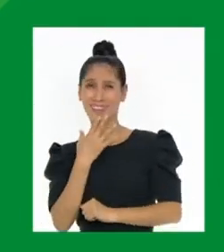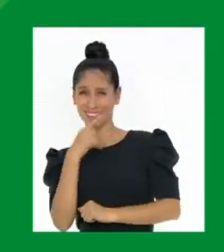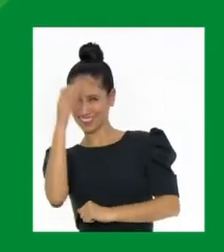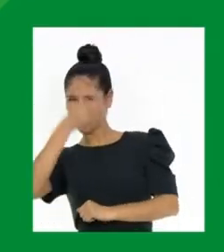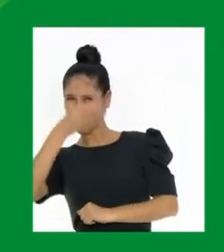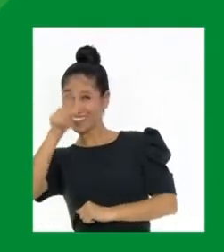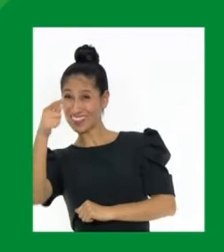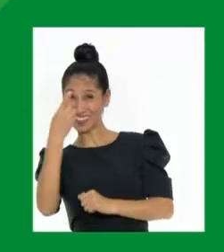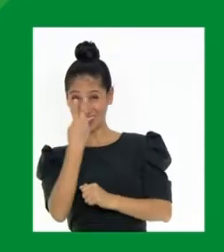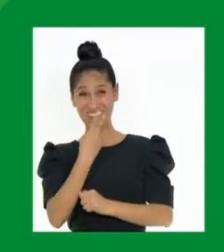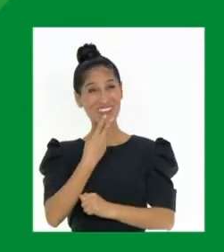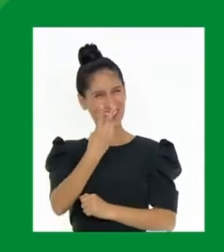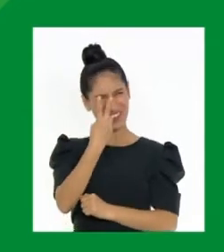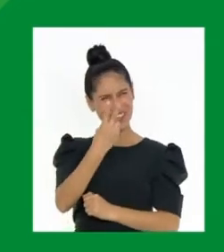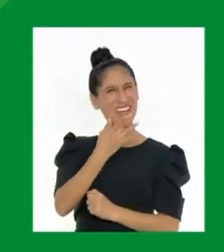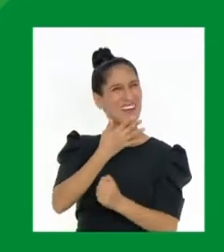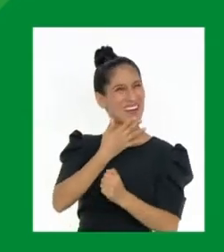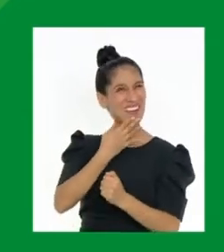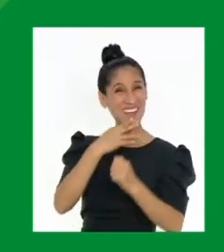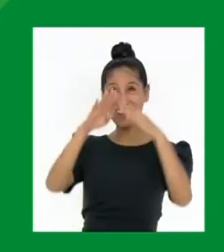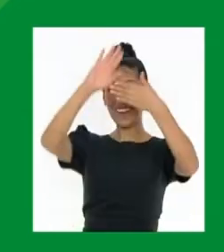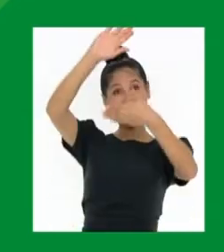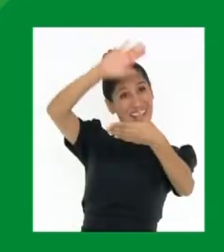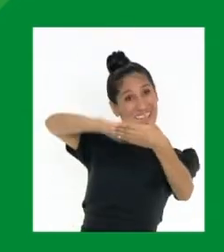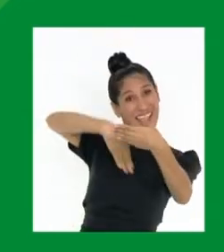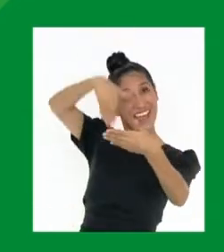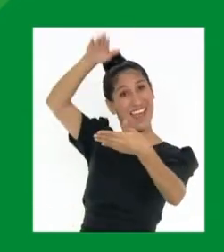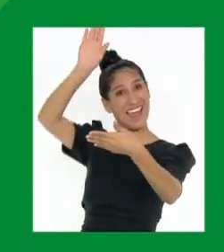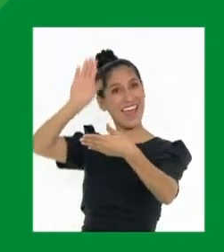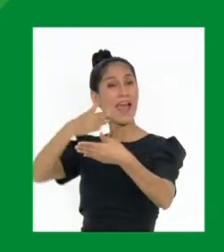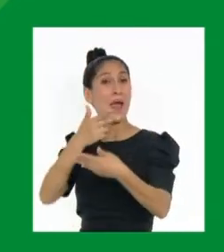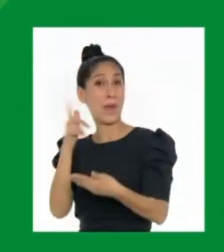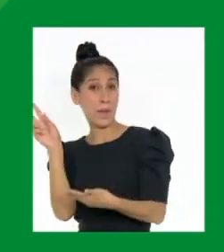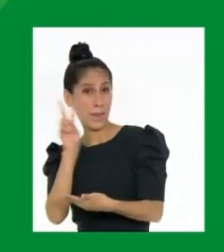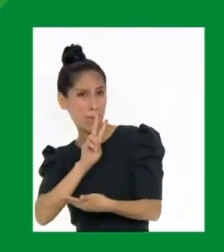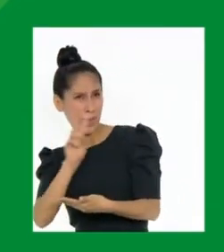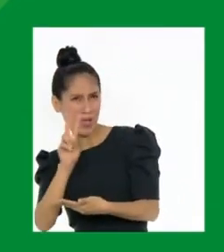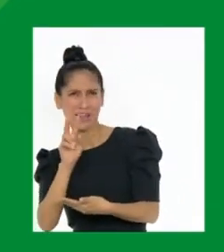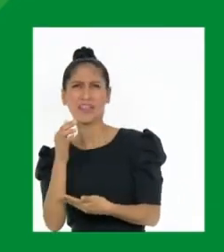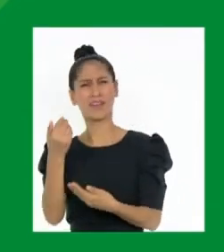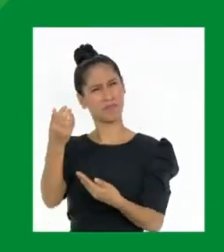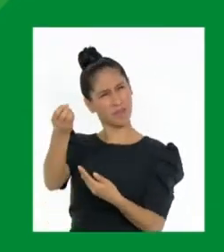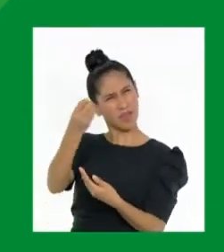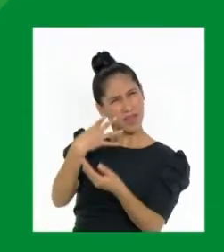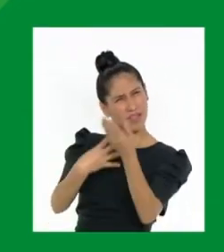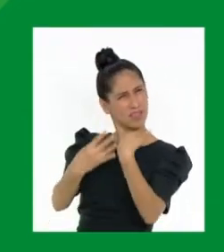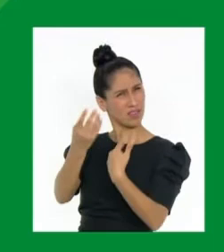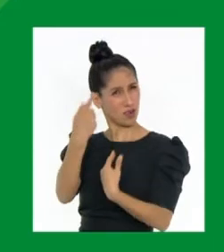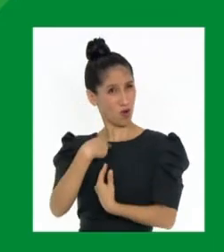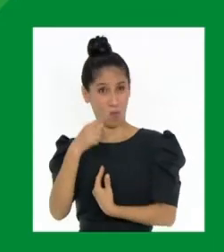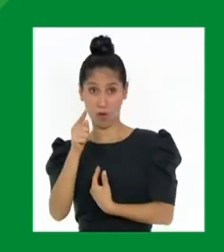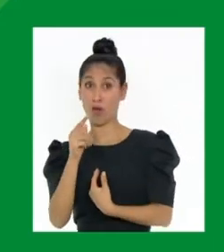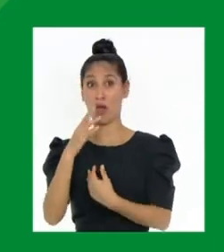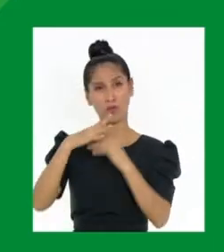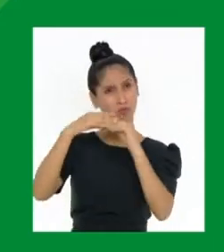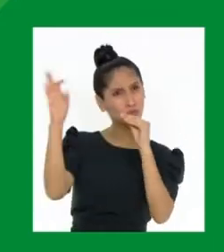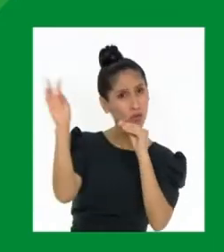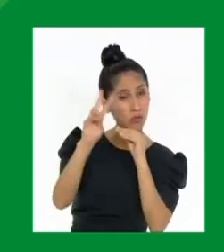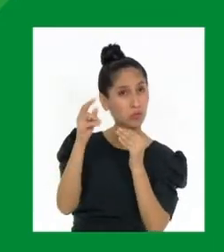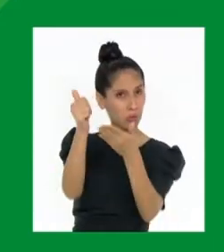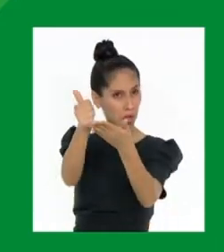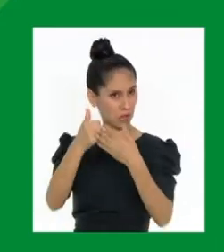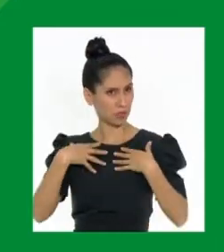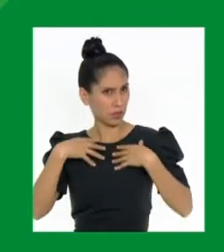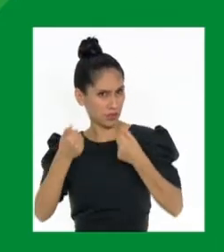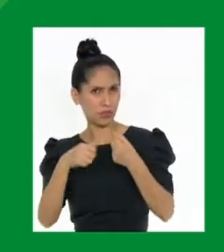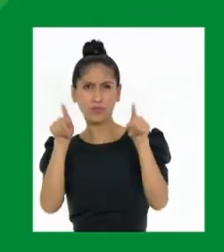¡Sí! Hay imágenes de algunas frutas y verduras al lado. El título no tiene ni el mismo tamaño ni el mismo color. Hay palabras que